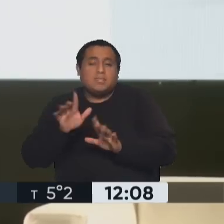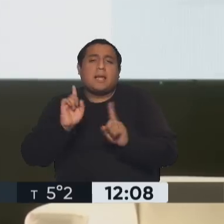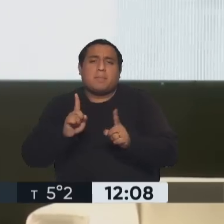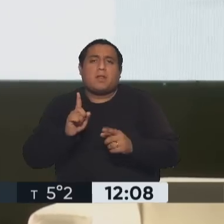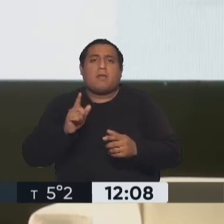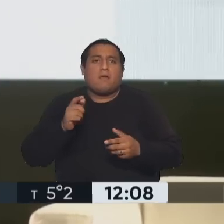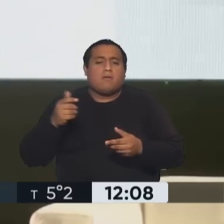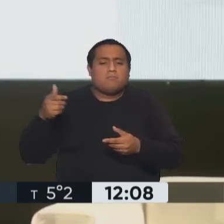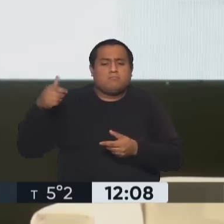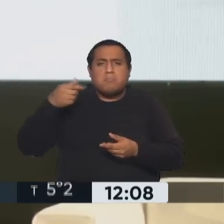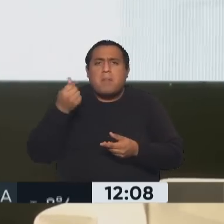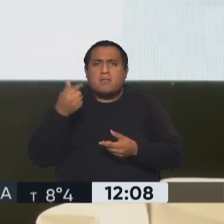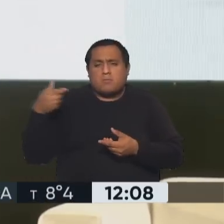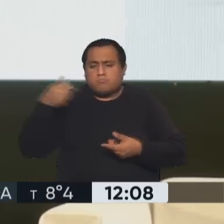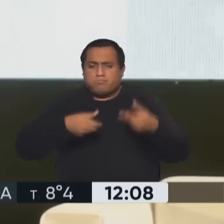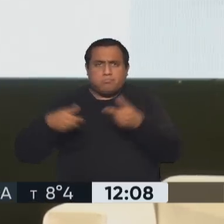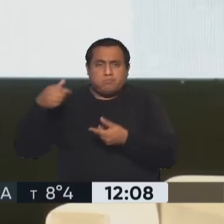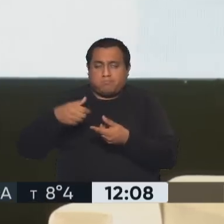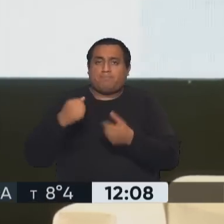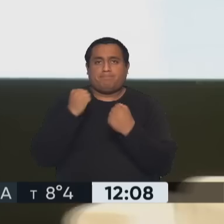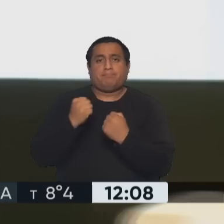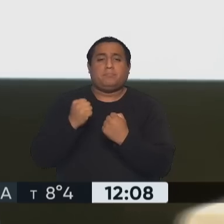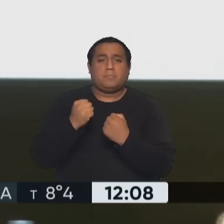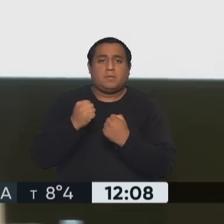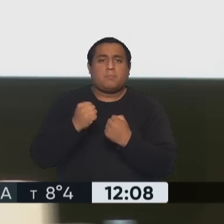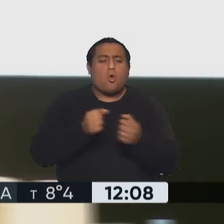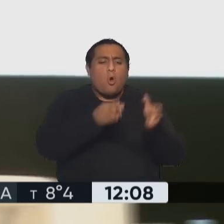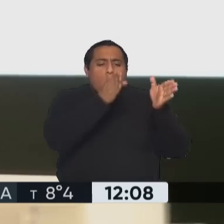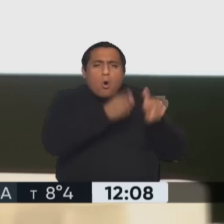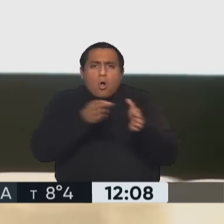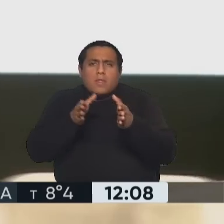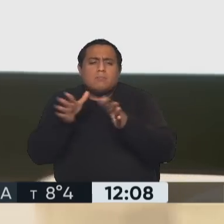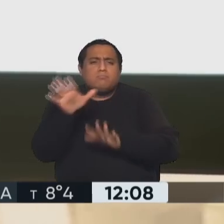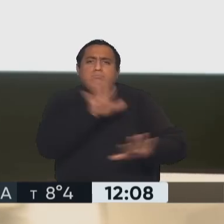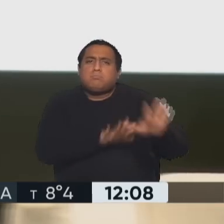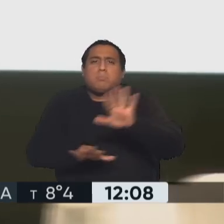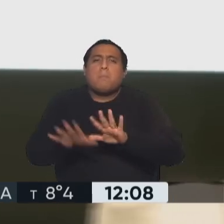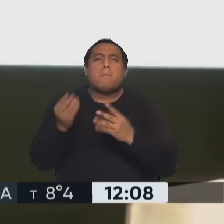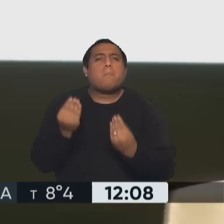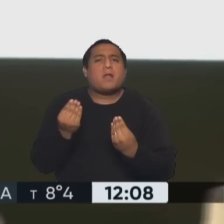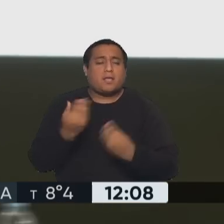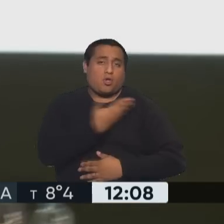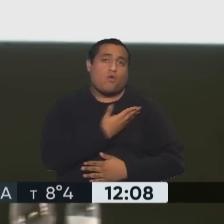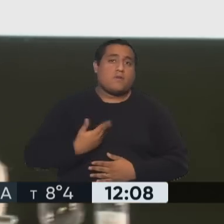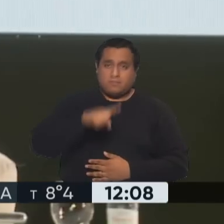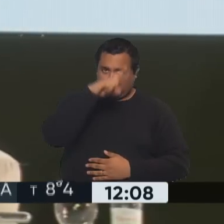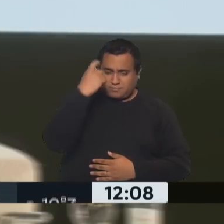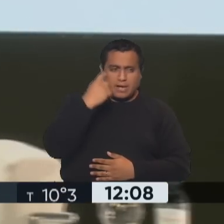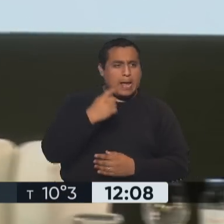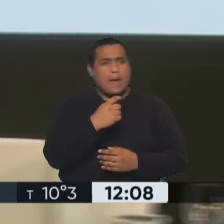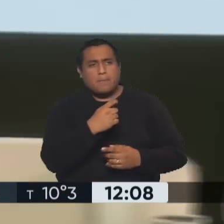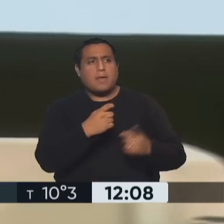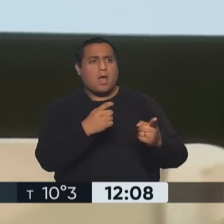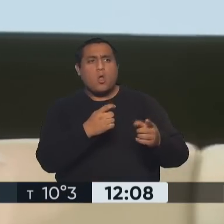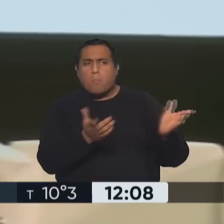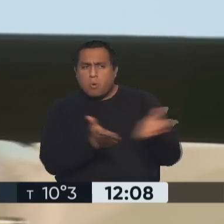vaya fortaleciendo. Ahora, que se continúen ordenando de una forma que le permita al Estado poder invertir más en aquello que nos genera más